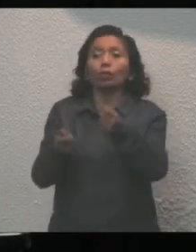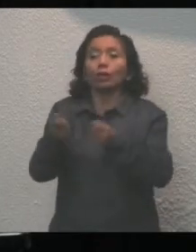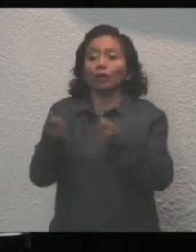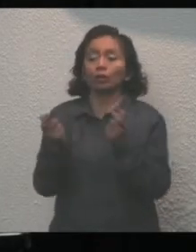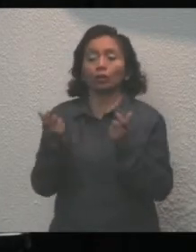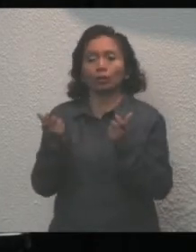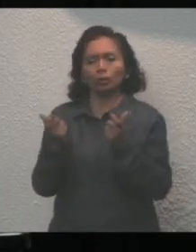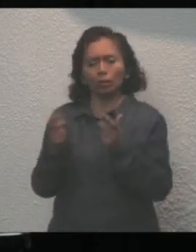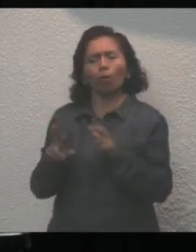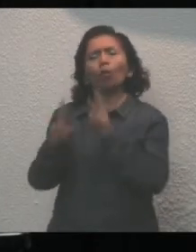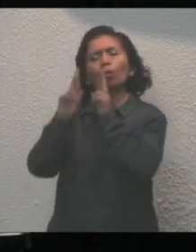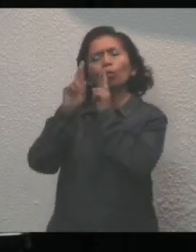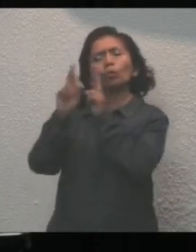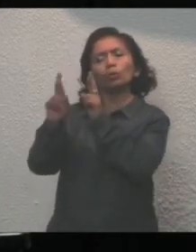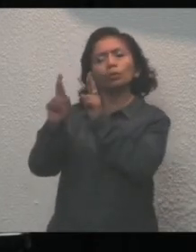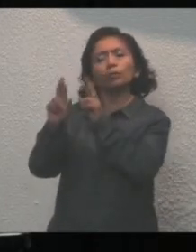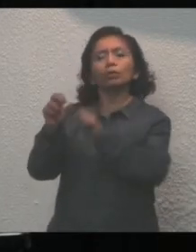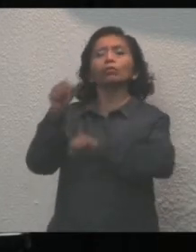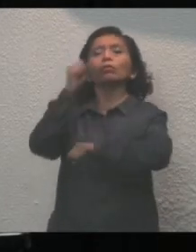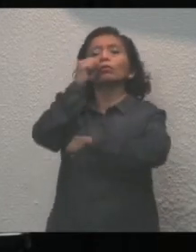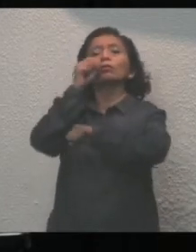mucho respeto, sus secretarios.